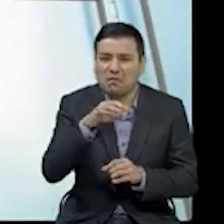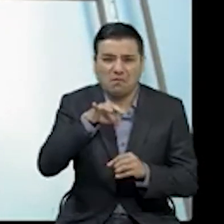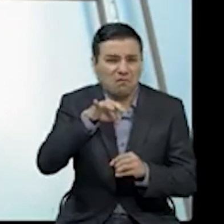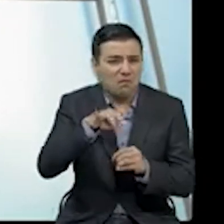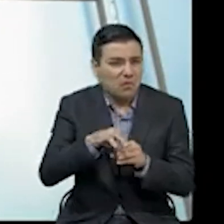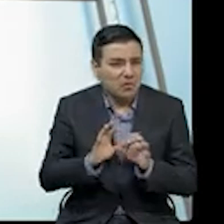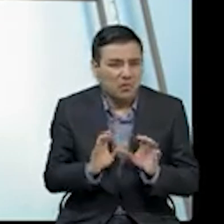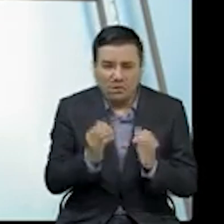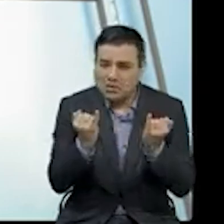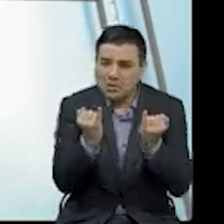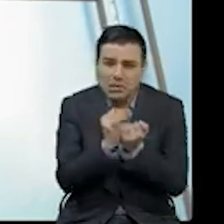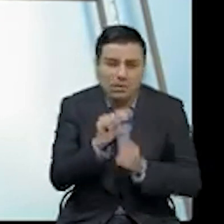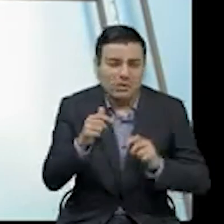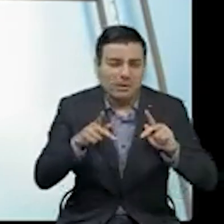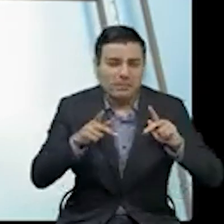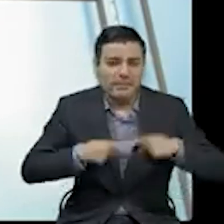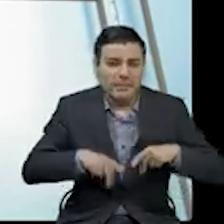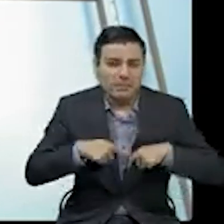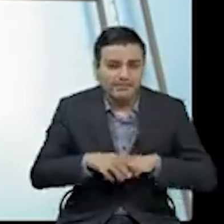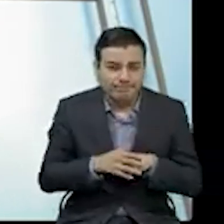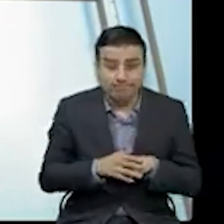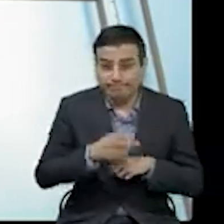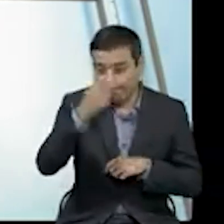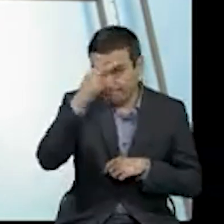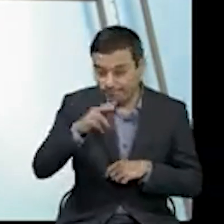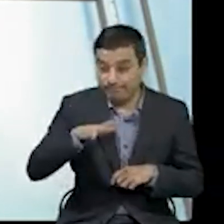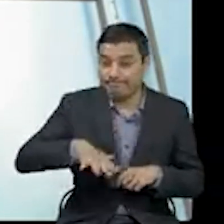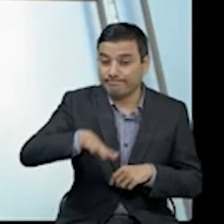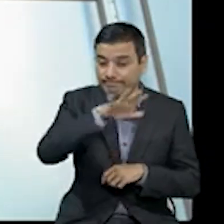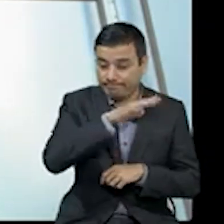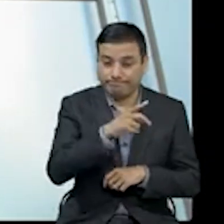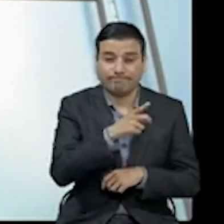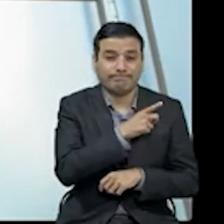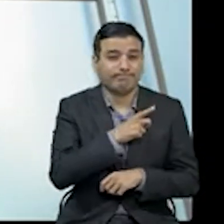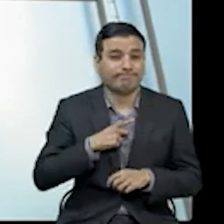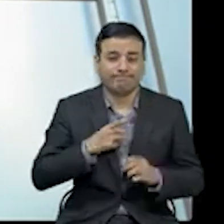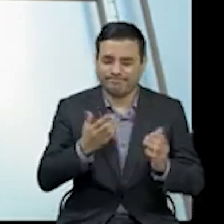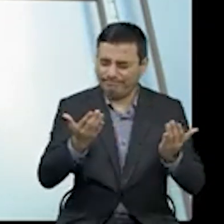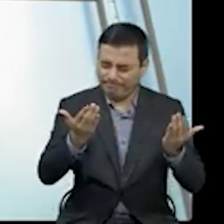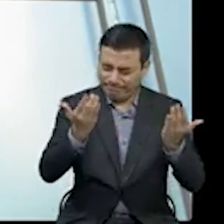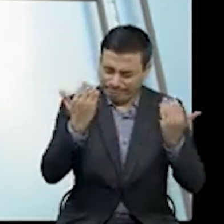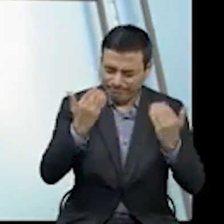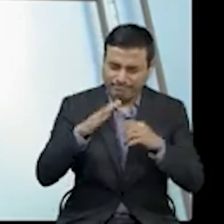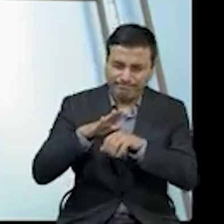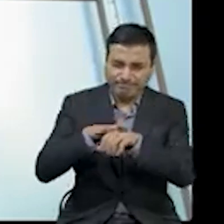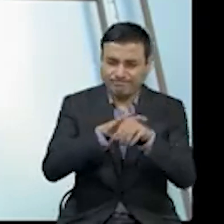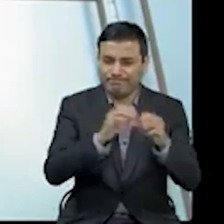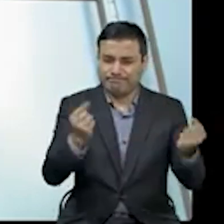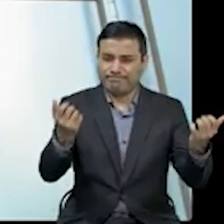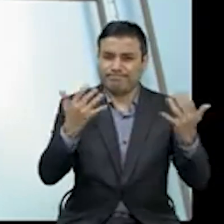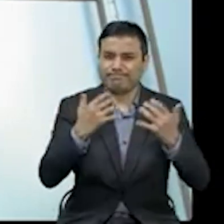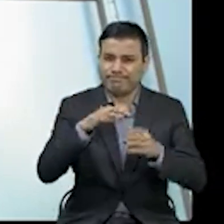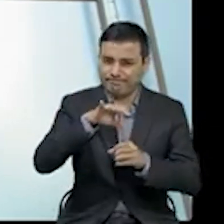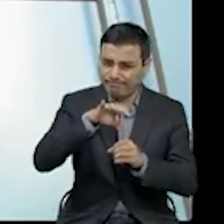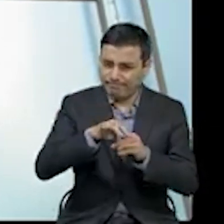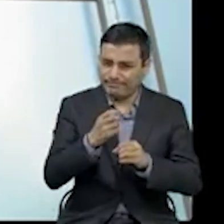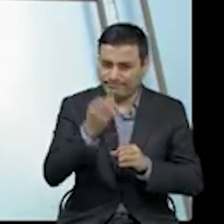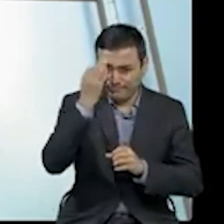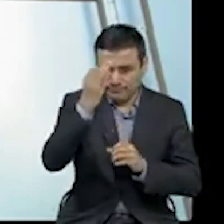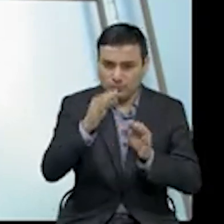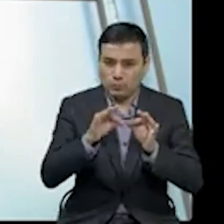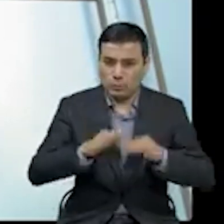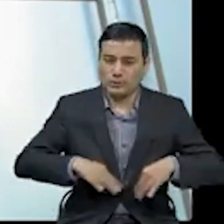y ciudadanas, y la patria nos convoca. Es un momento importantísimo, es un momento clave,